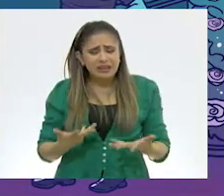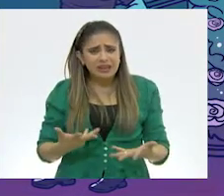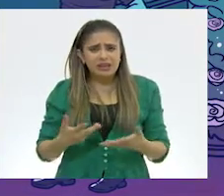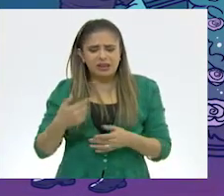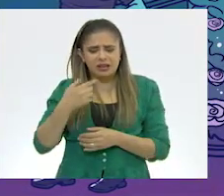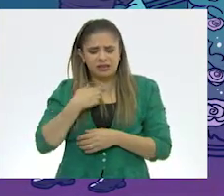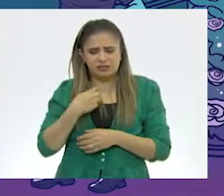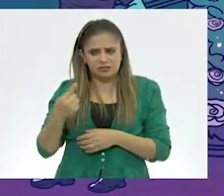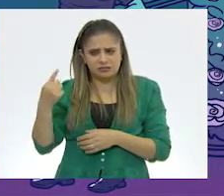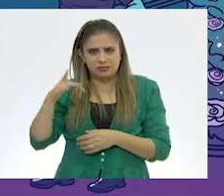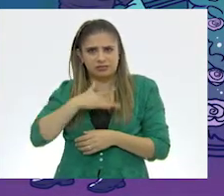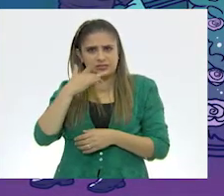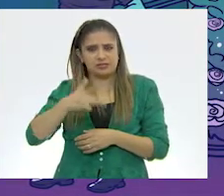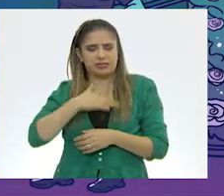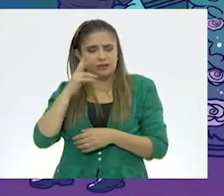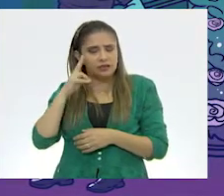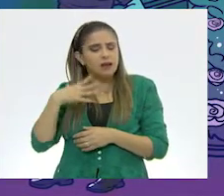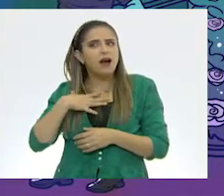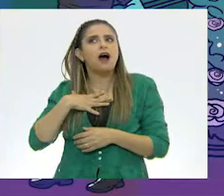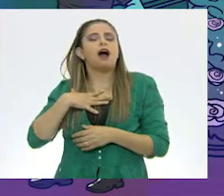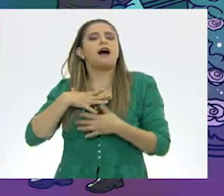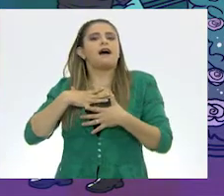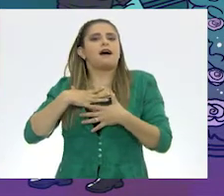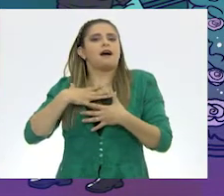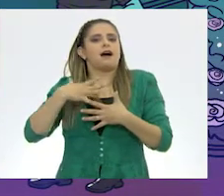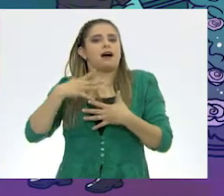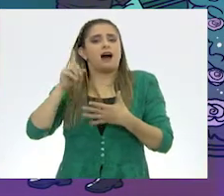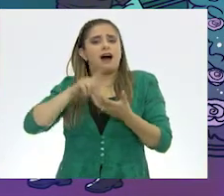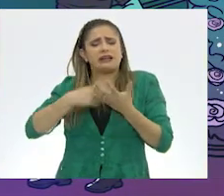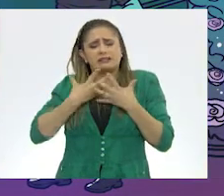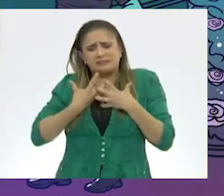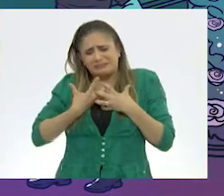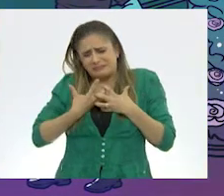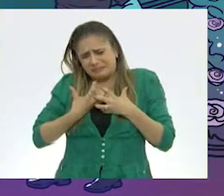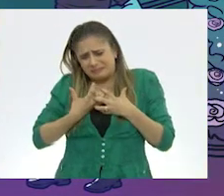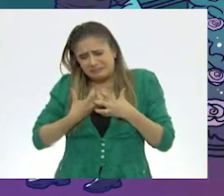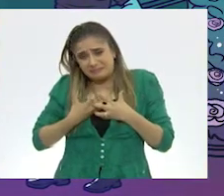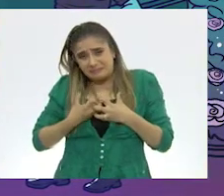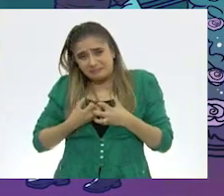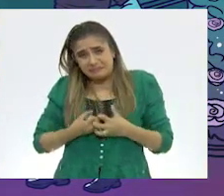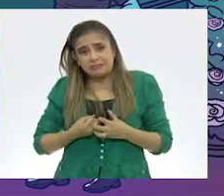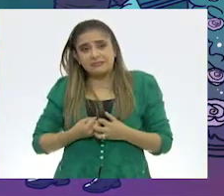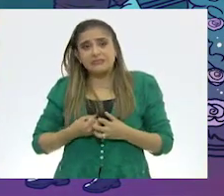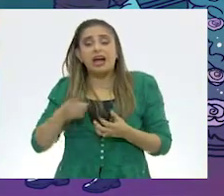Distinguí su pecho duro y alto, que se estremecía de terror, y la línea de